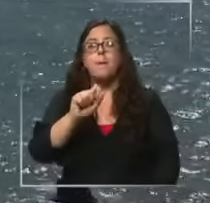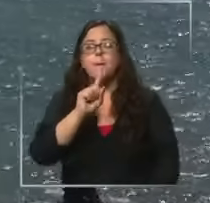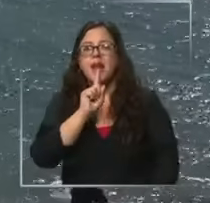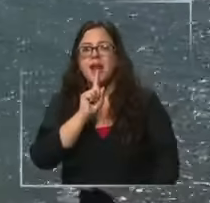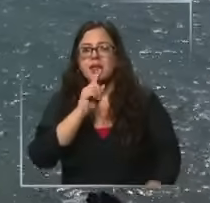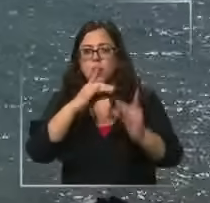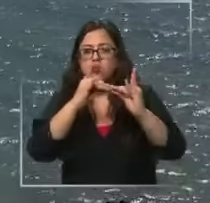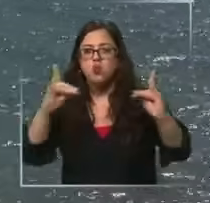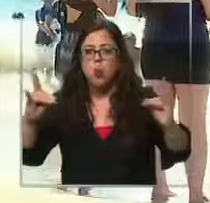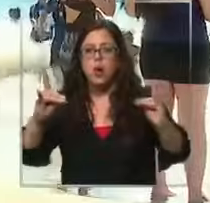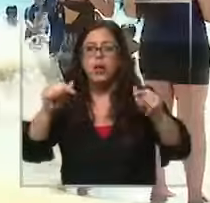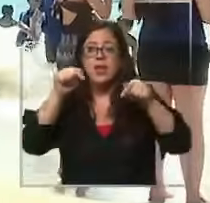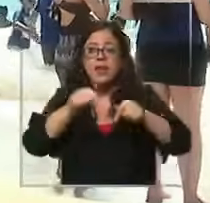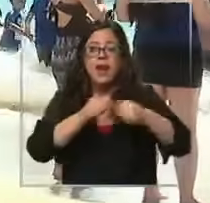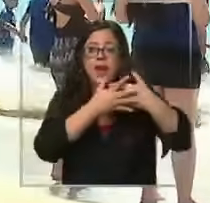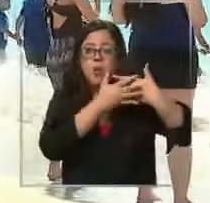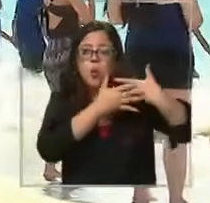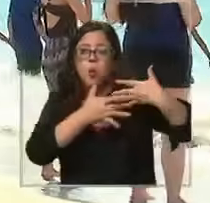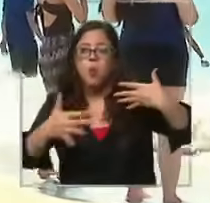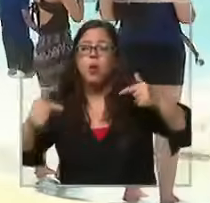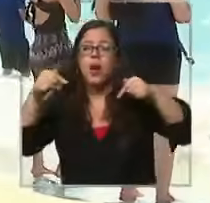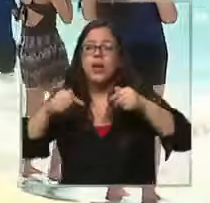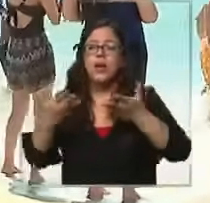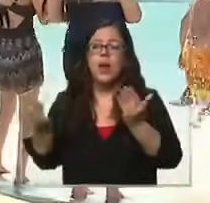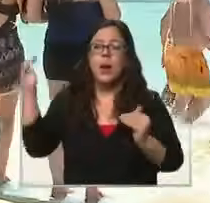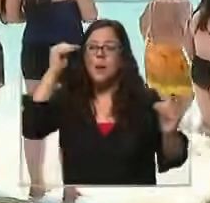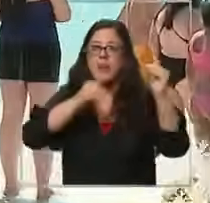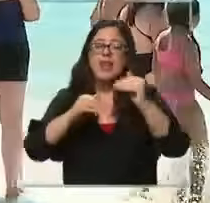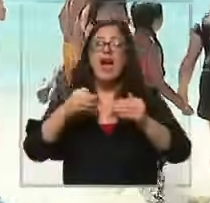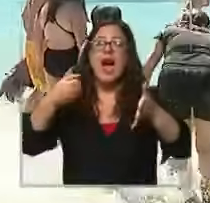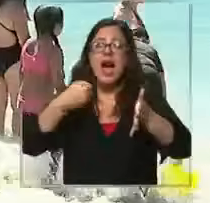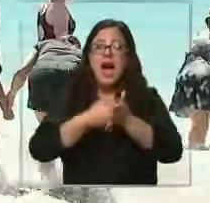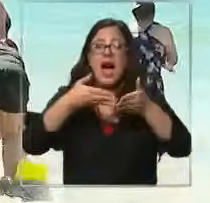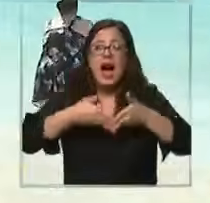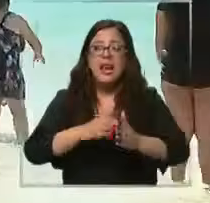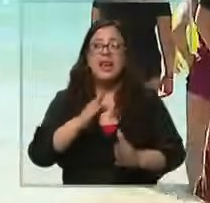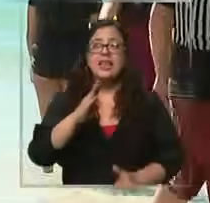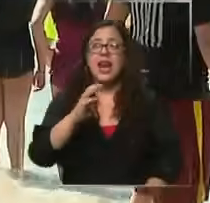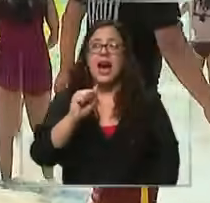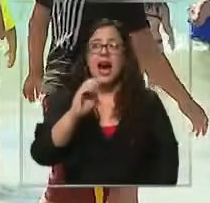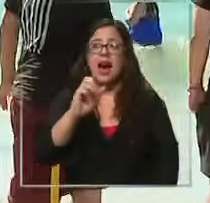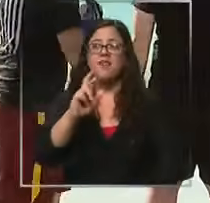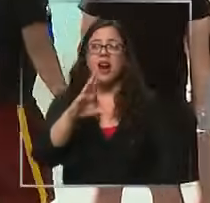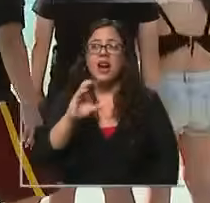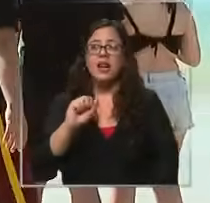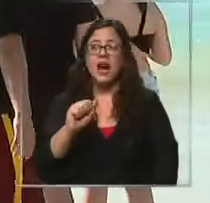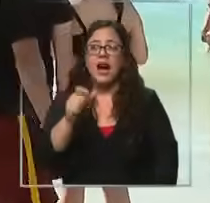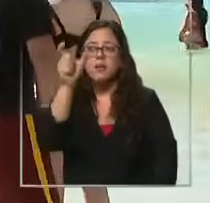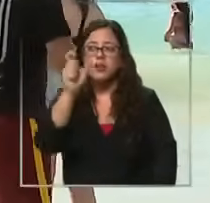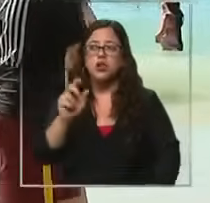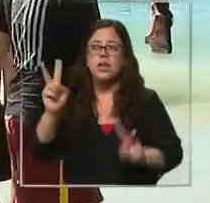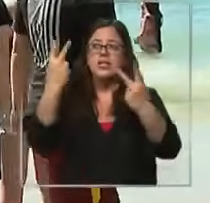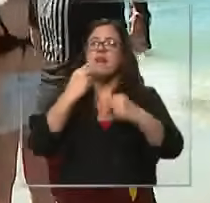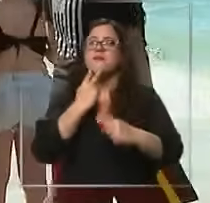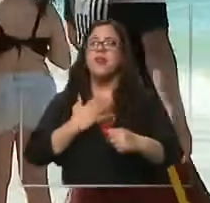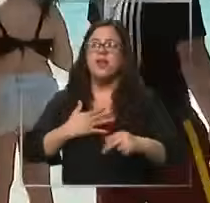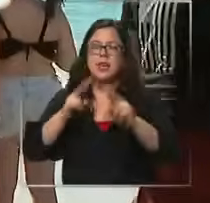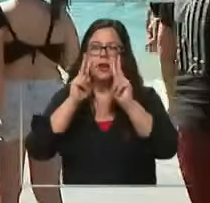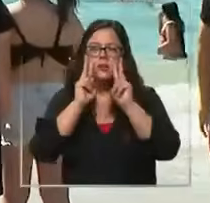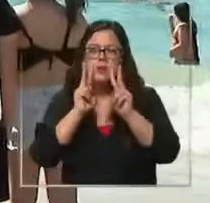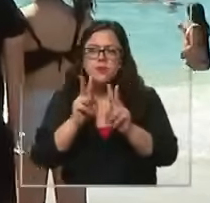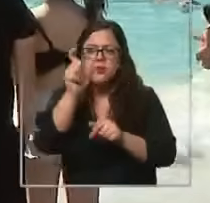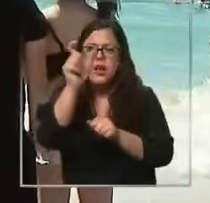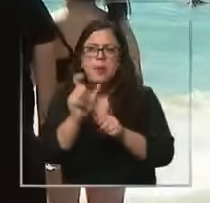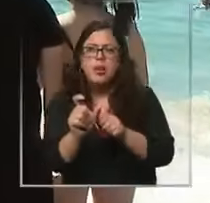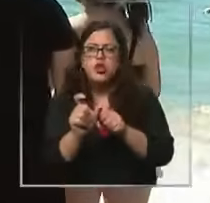el borde costero. Estamos en la playa Caleta Barca y se puede ver como un salvavidas se está mirando a una persona que está mucho más adentro de lo